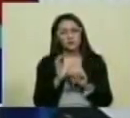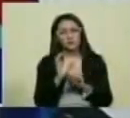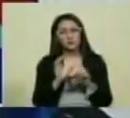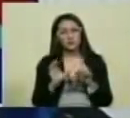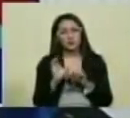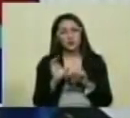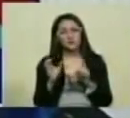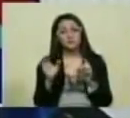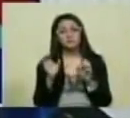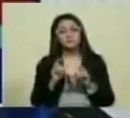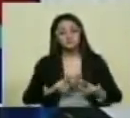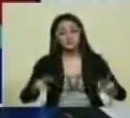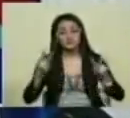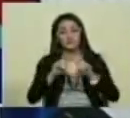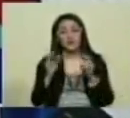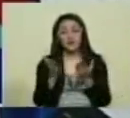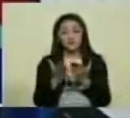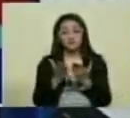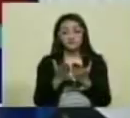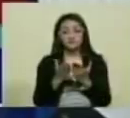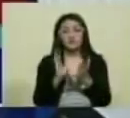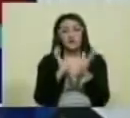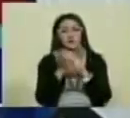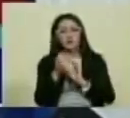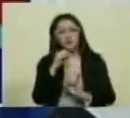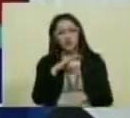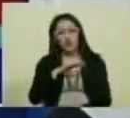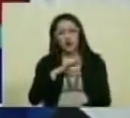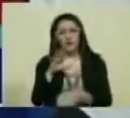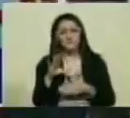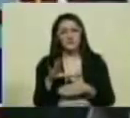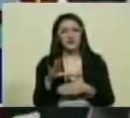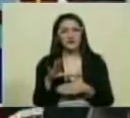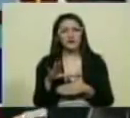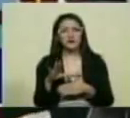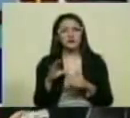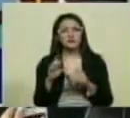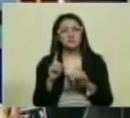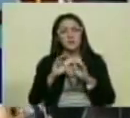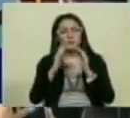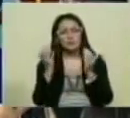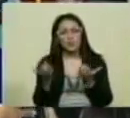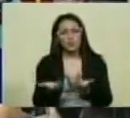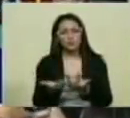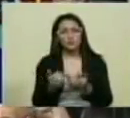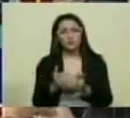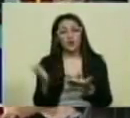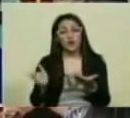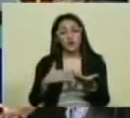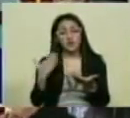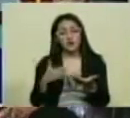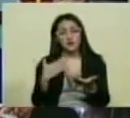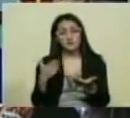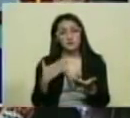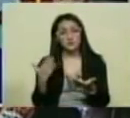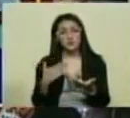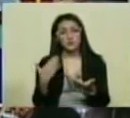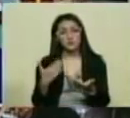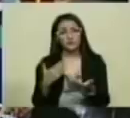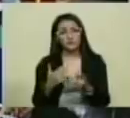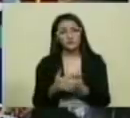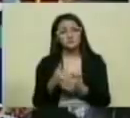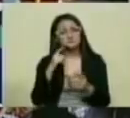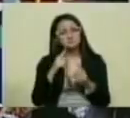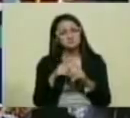la actualización tanto de la geografía e historia de América como la universal en las enciclopedias americanas universales, a fin